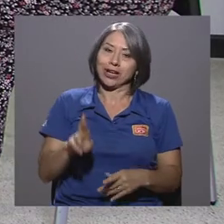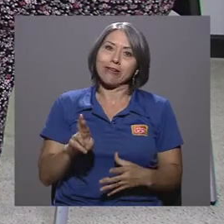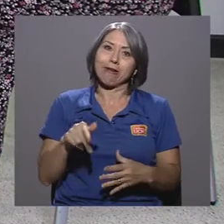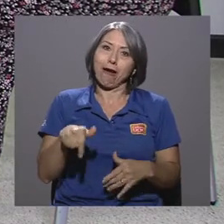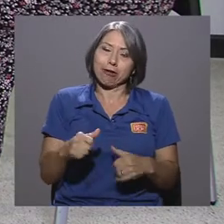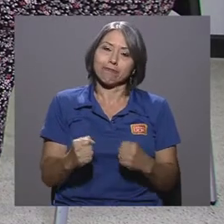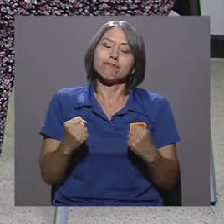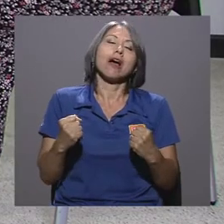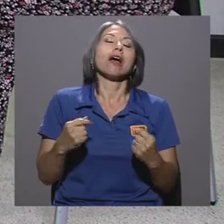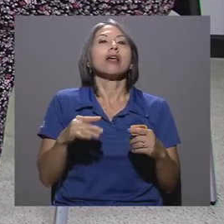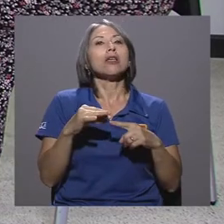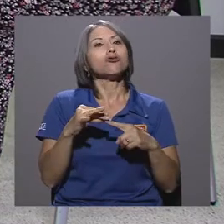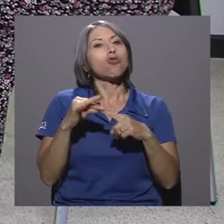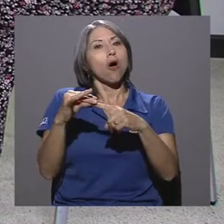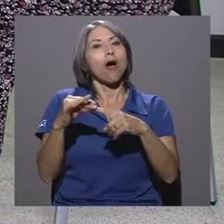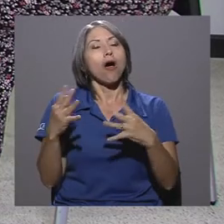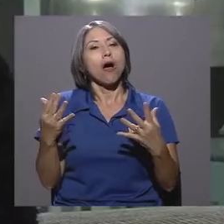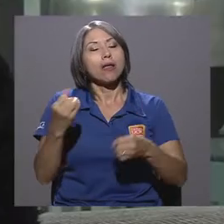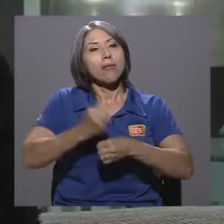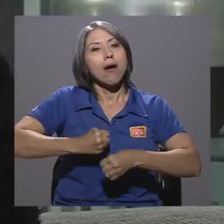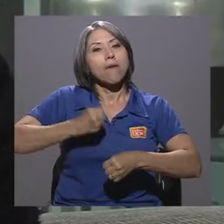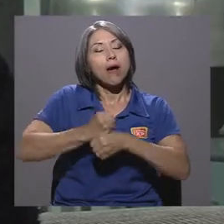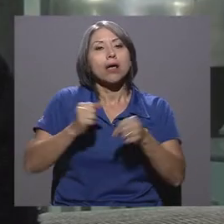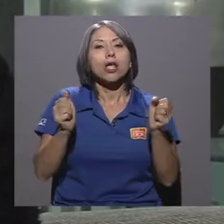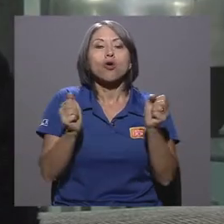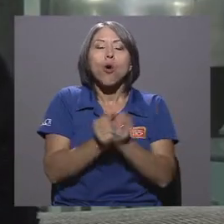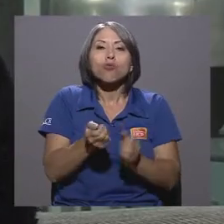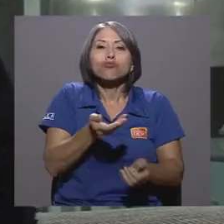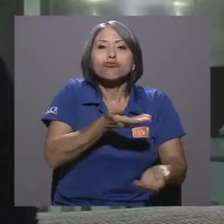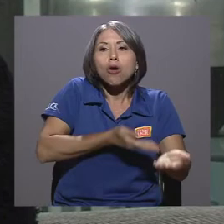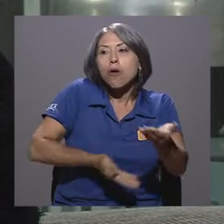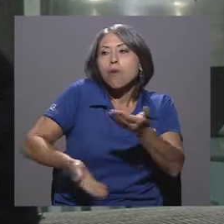¿verdad? Y sobre todo que se trabaje con esta